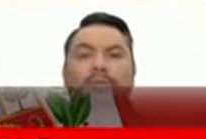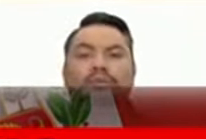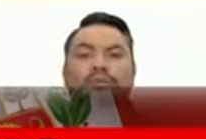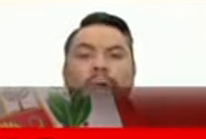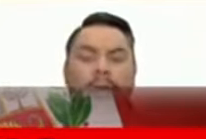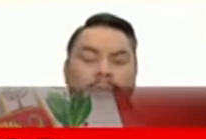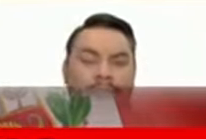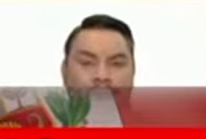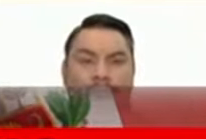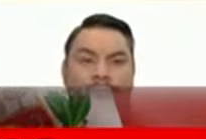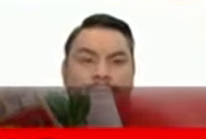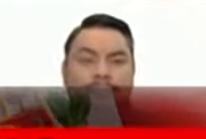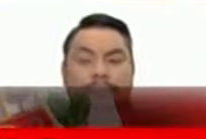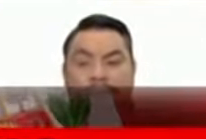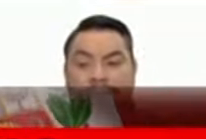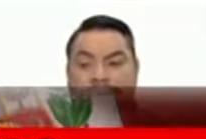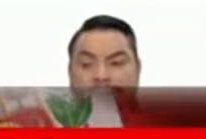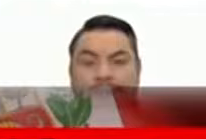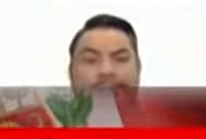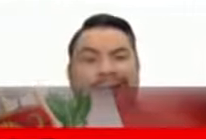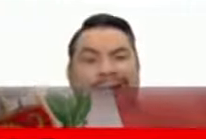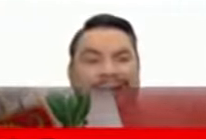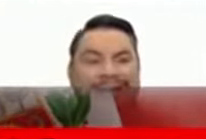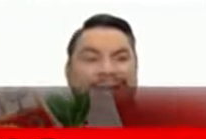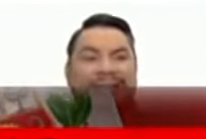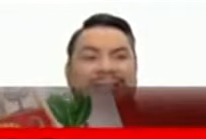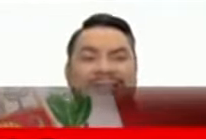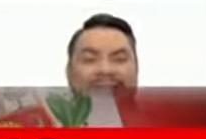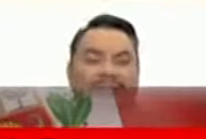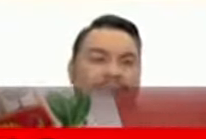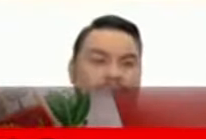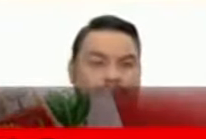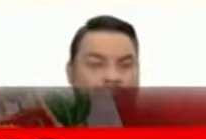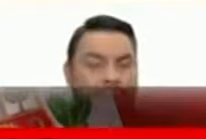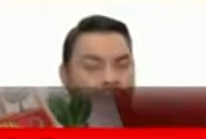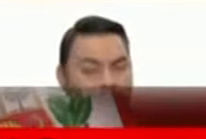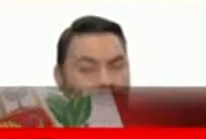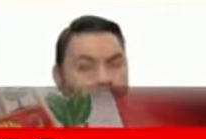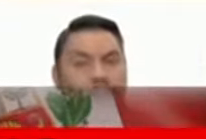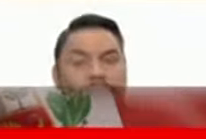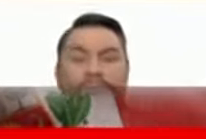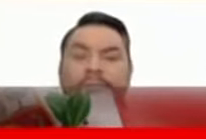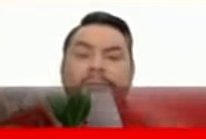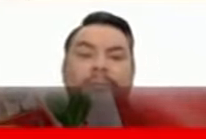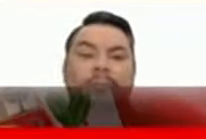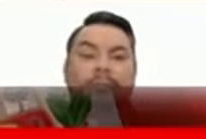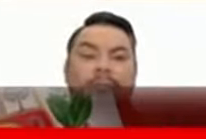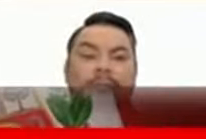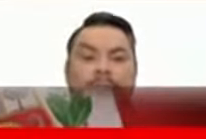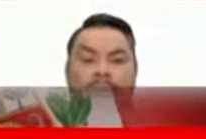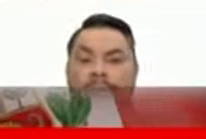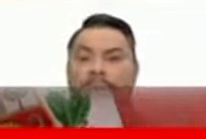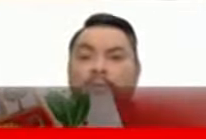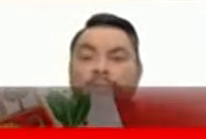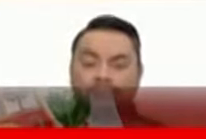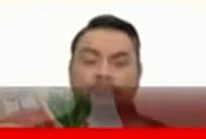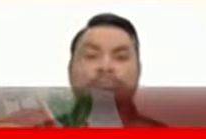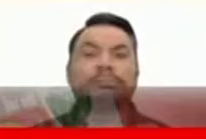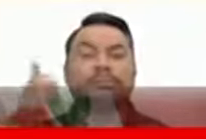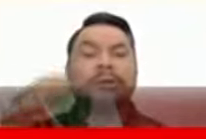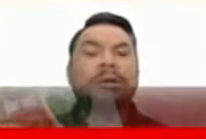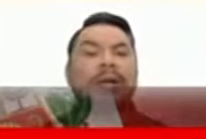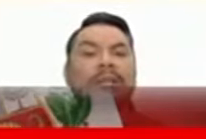reemplazo de la exministra Elizabeth Galdós. Hay que señalar que Desilú León Champén es magíster en